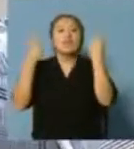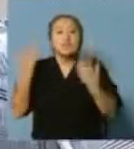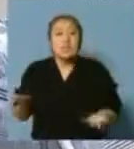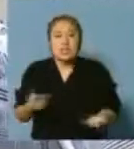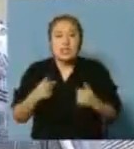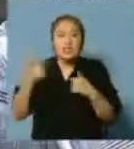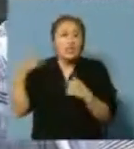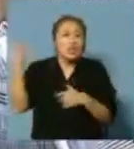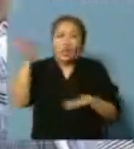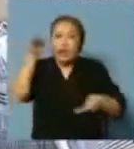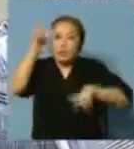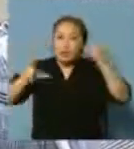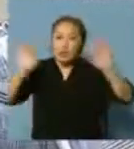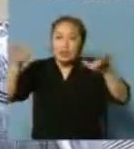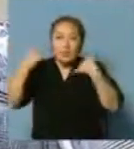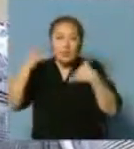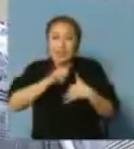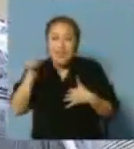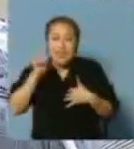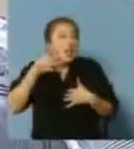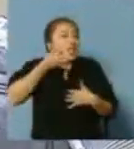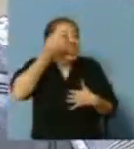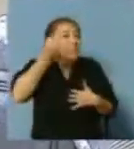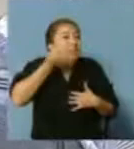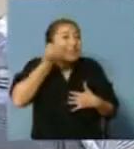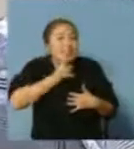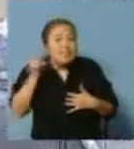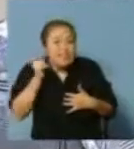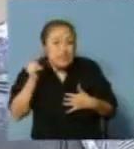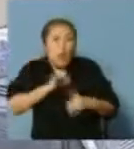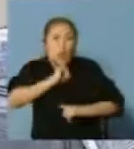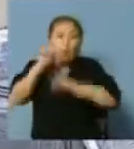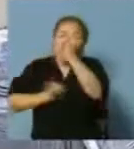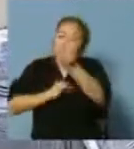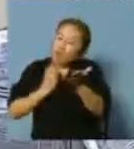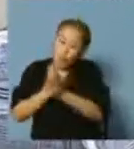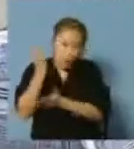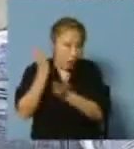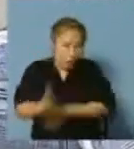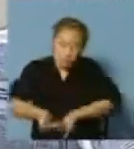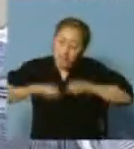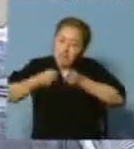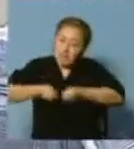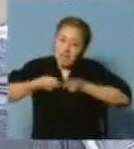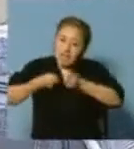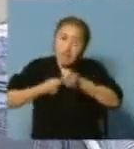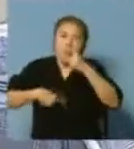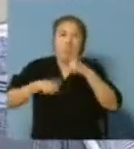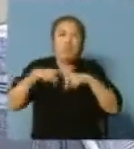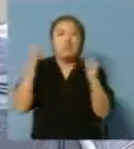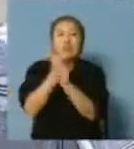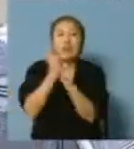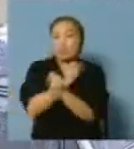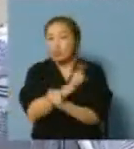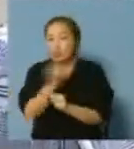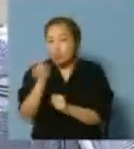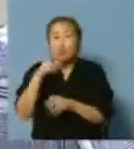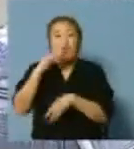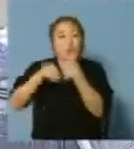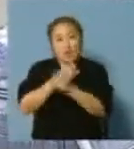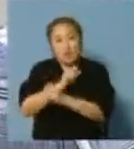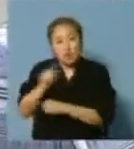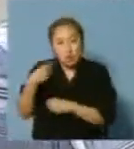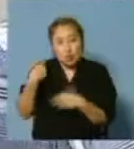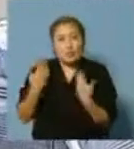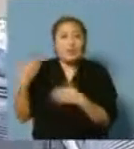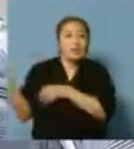escuchar. Qué mejor que el testimonio de vida de un doctor el cual la sigue peleando y la está peleando por su trabajo, por su familia, que